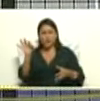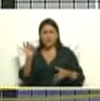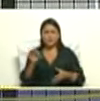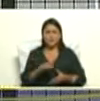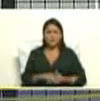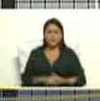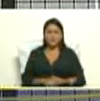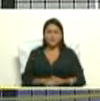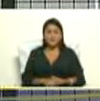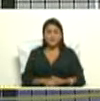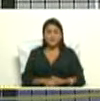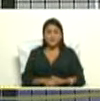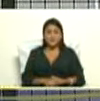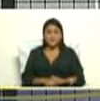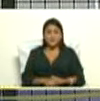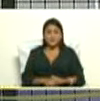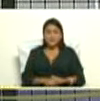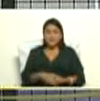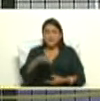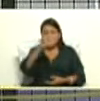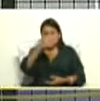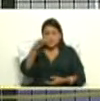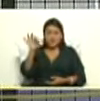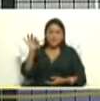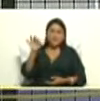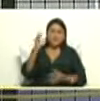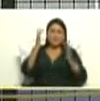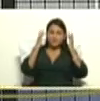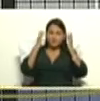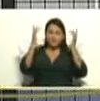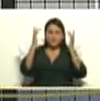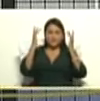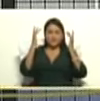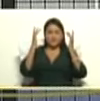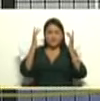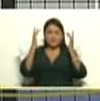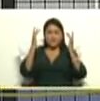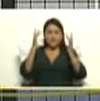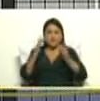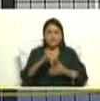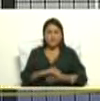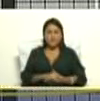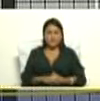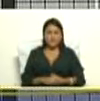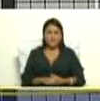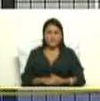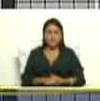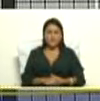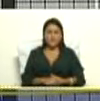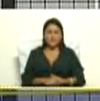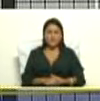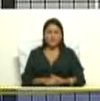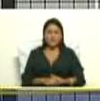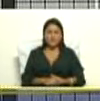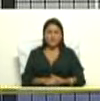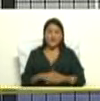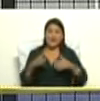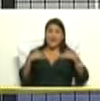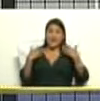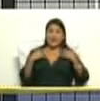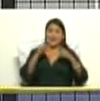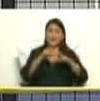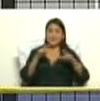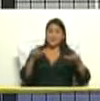maravillosa brillante inteligente colorida y muy alegre